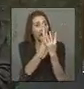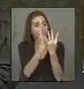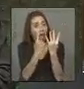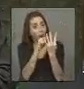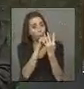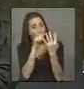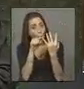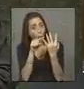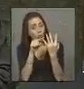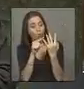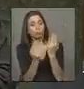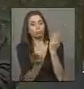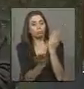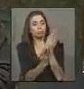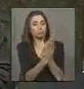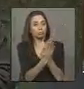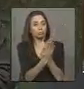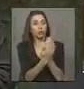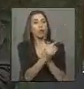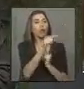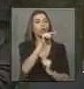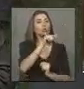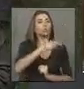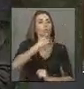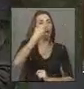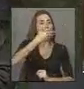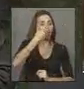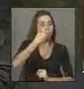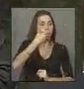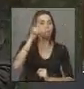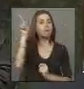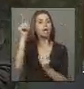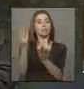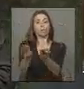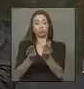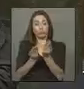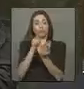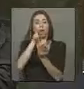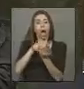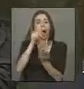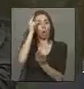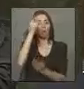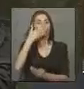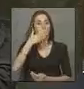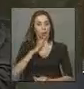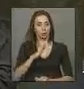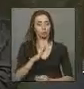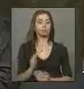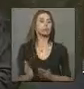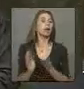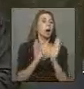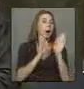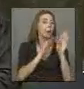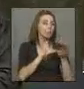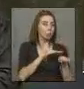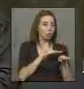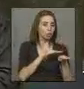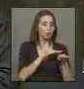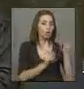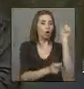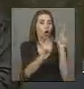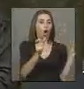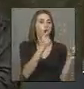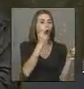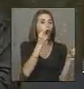ellos se ajuntará el texto de su intervención para mejor comprensión. Con la adhesión de